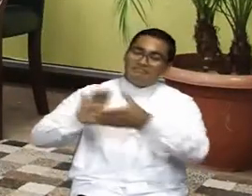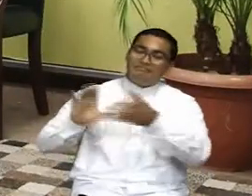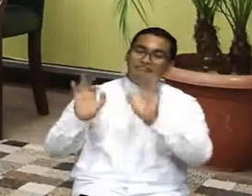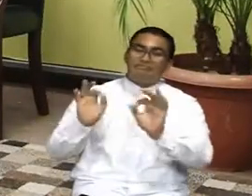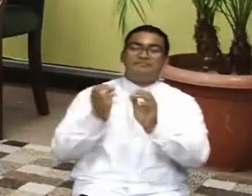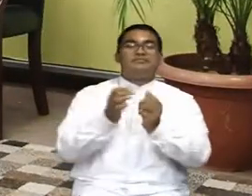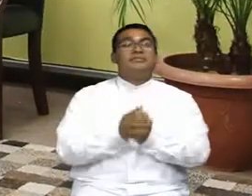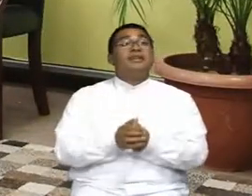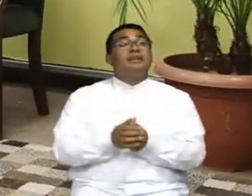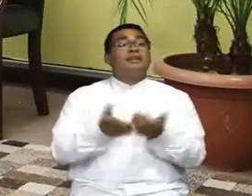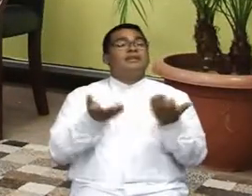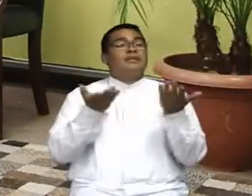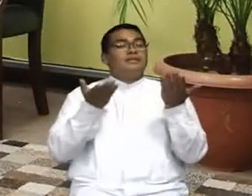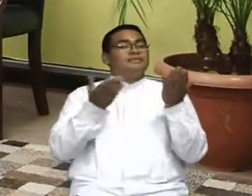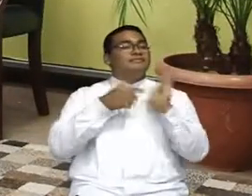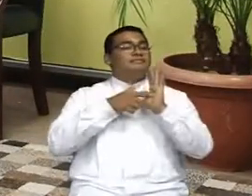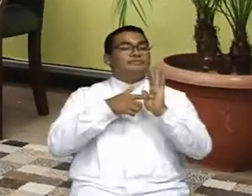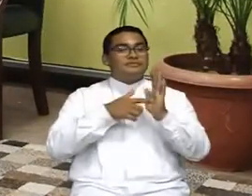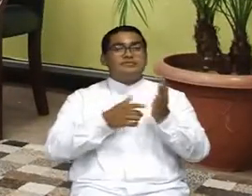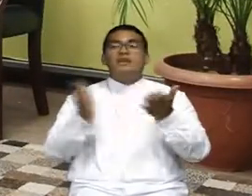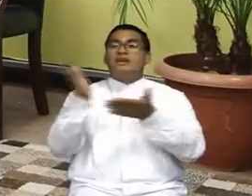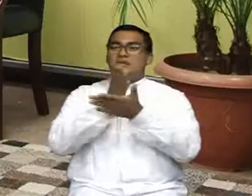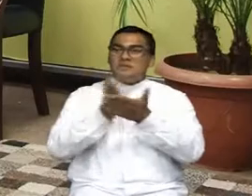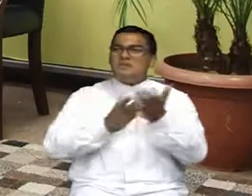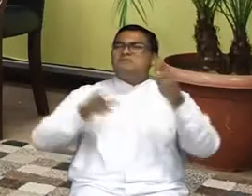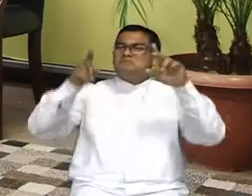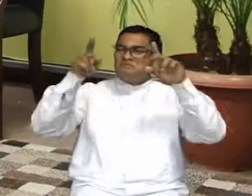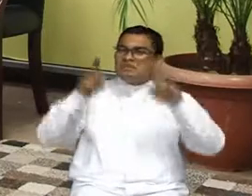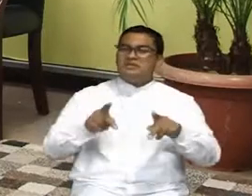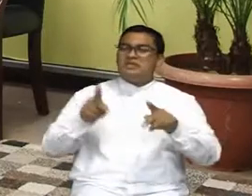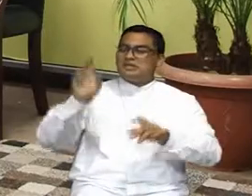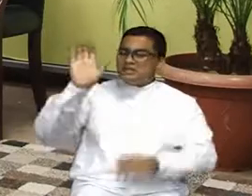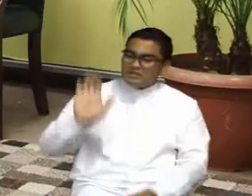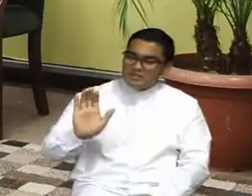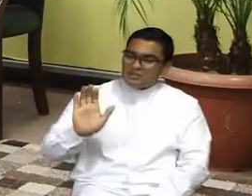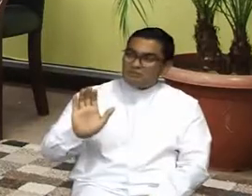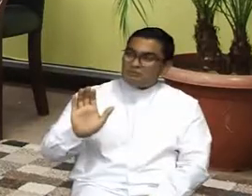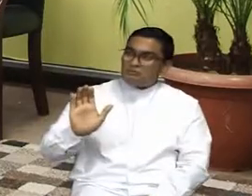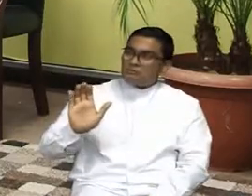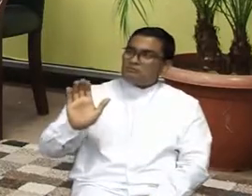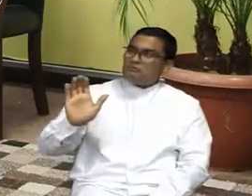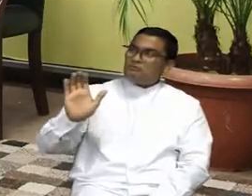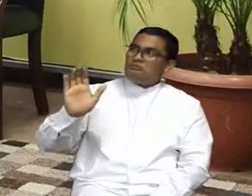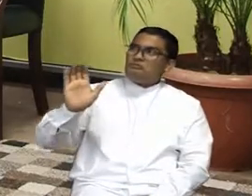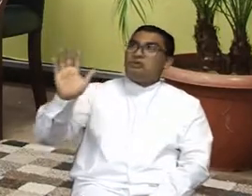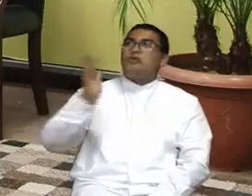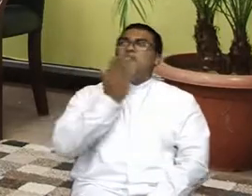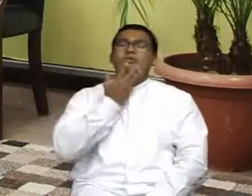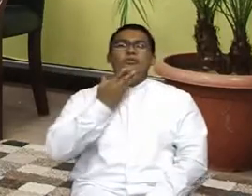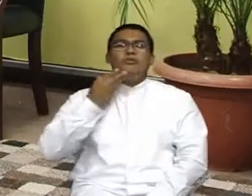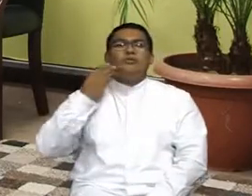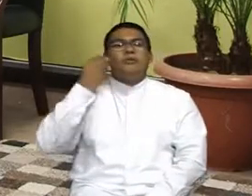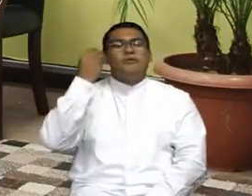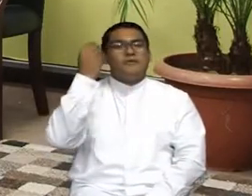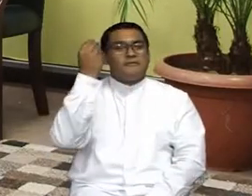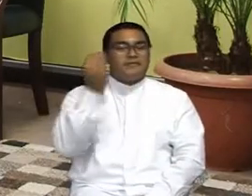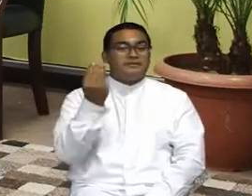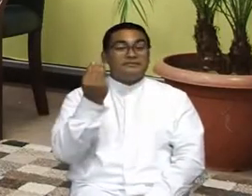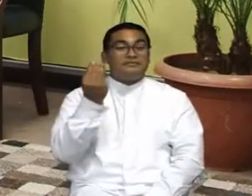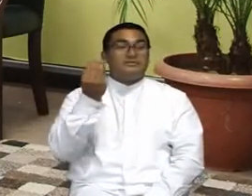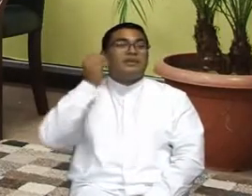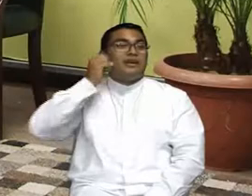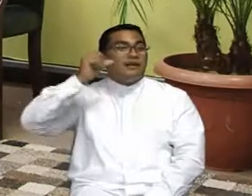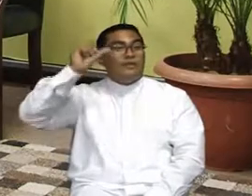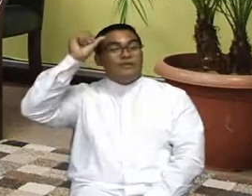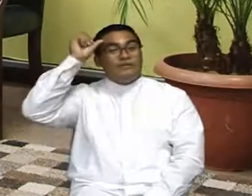algunas personas que desde chiquita ya han crecido, adolescentes, jóvenes, ya son